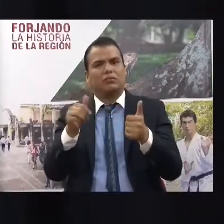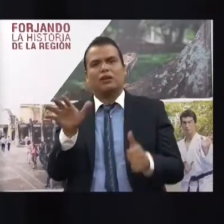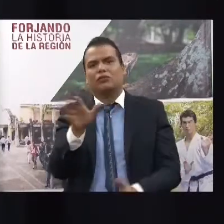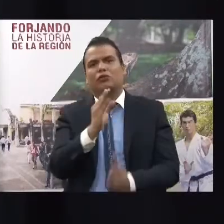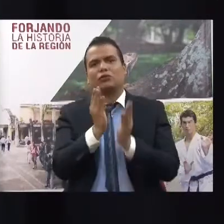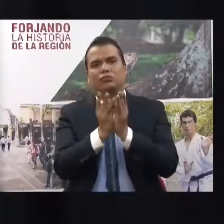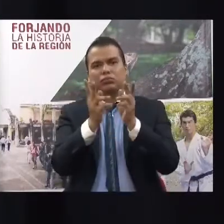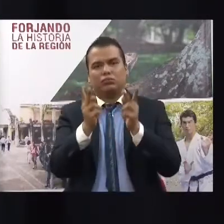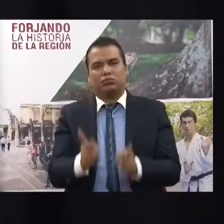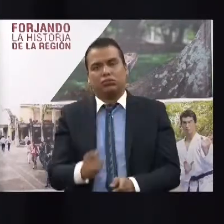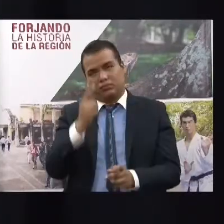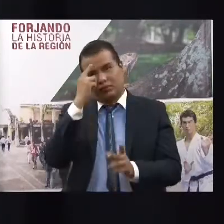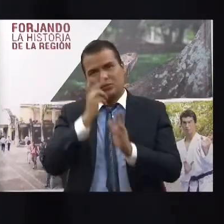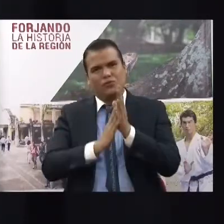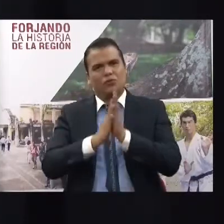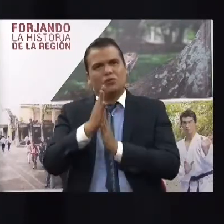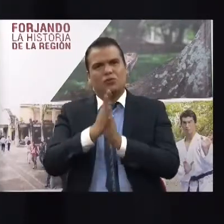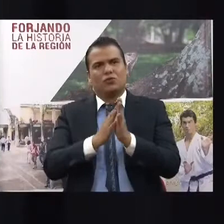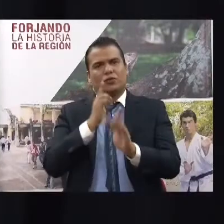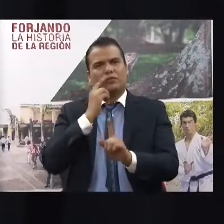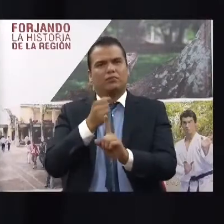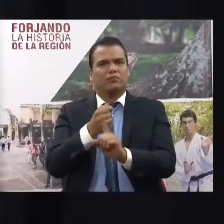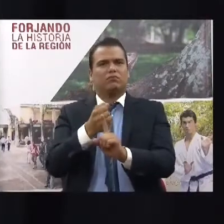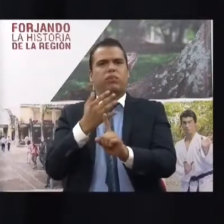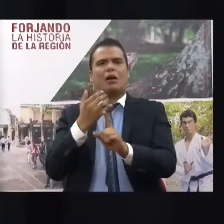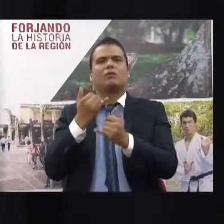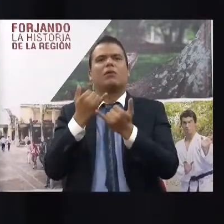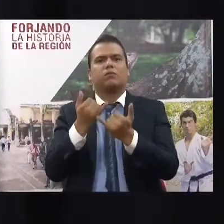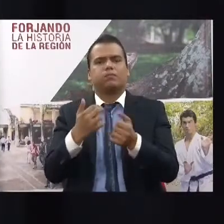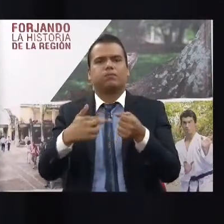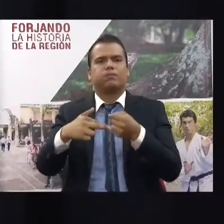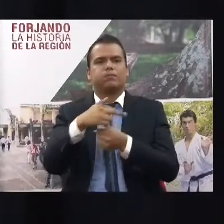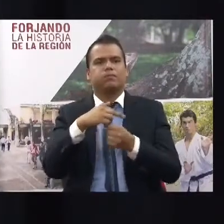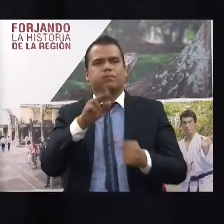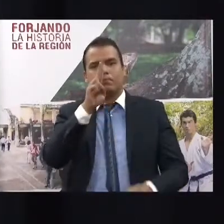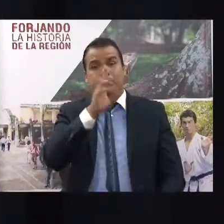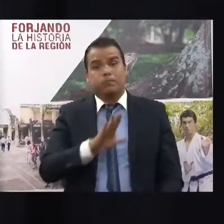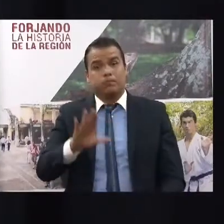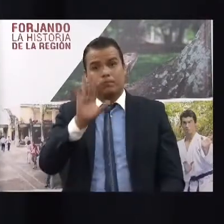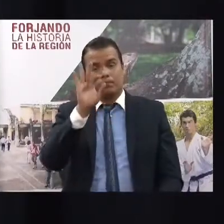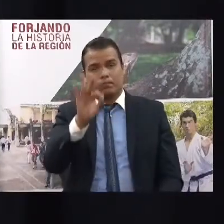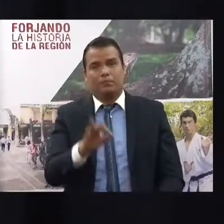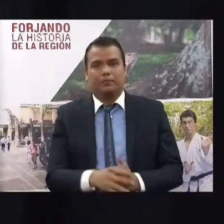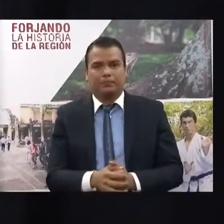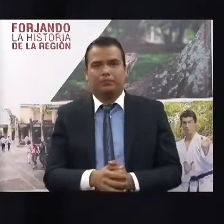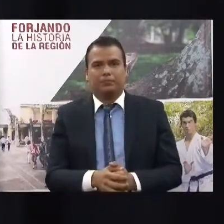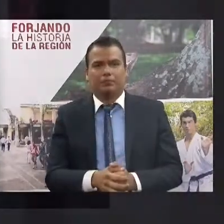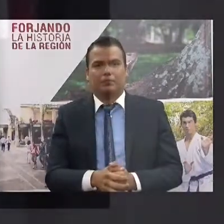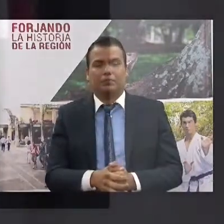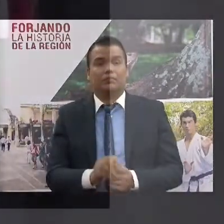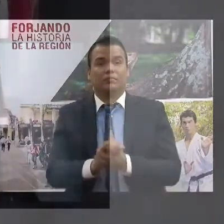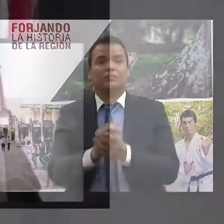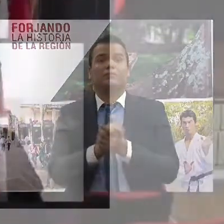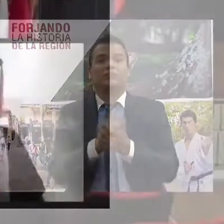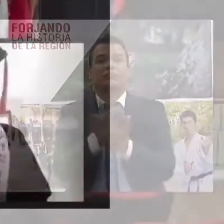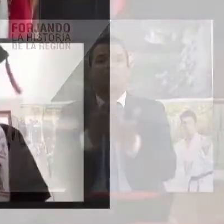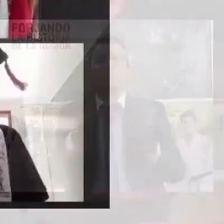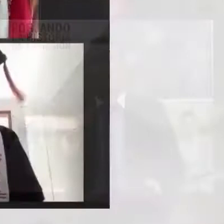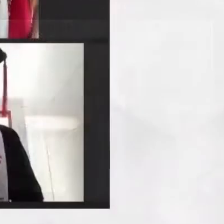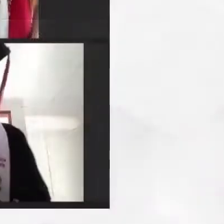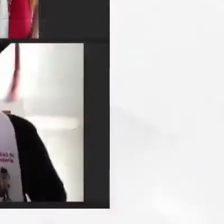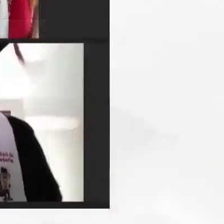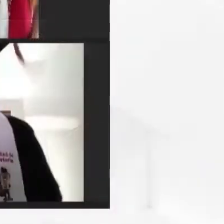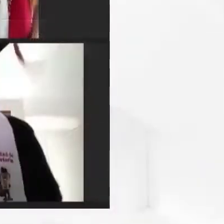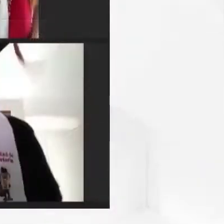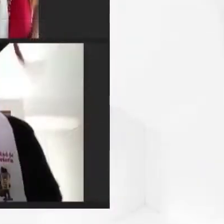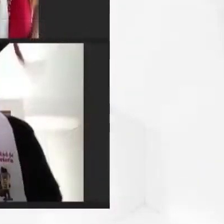tiene una proyección y un impacto regional y nacional muy significativo. Saludo, pues, a todos los graduandos y a